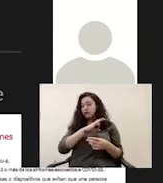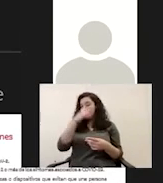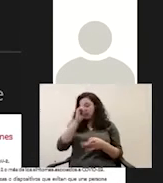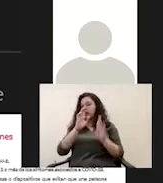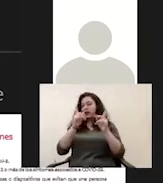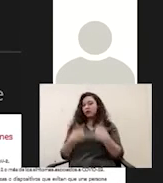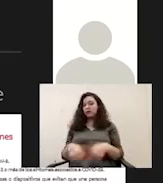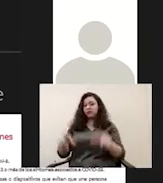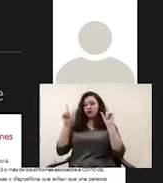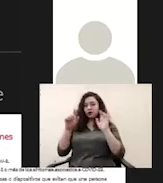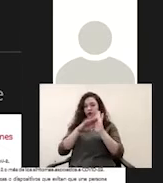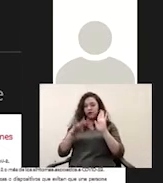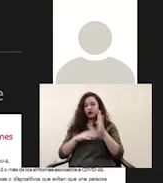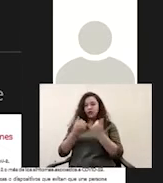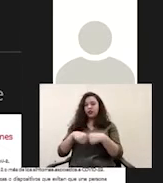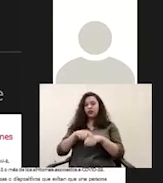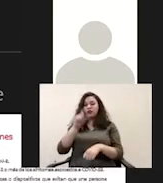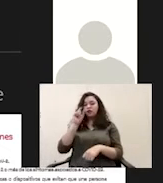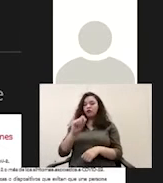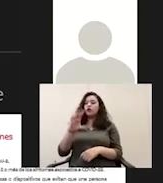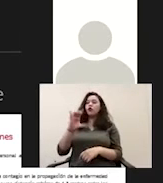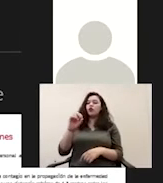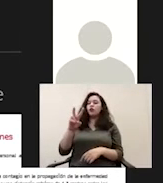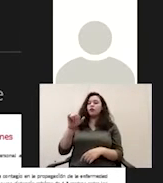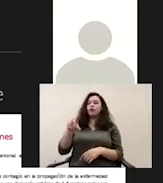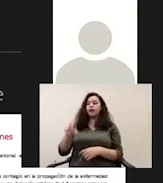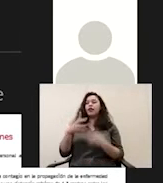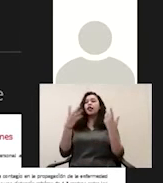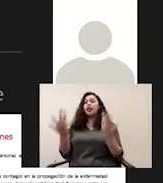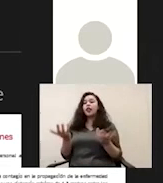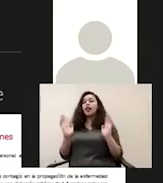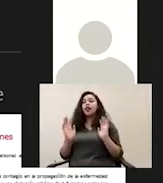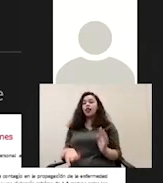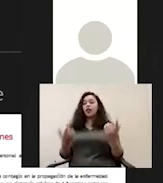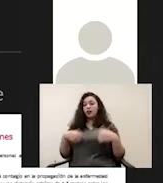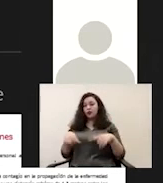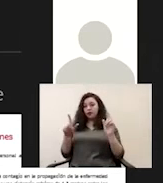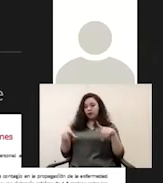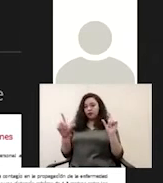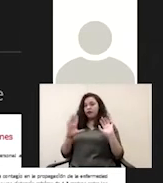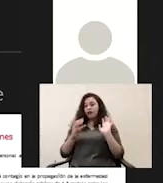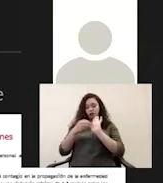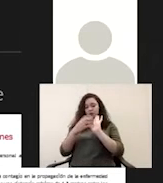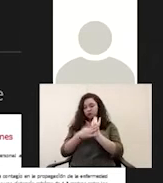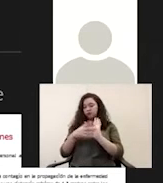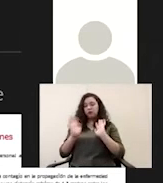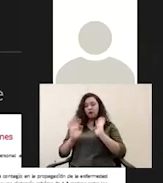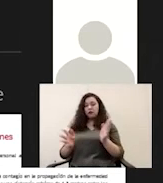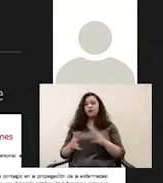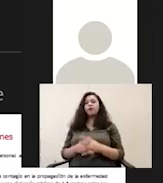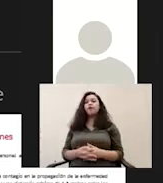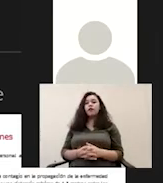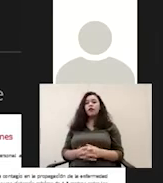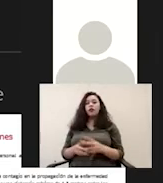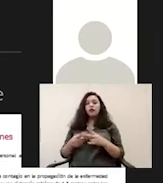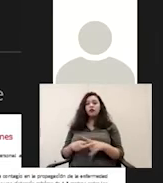de medidasanitarias.covid, ahí también ya están publicadas, en nuestra página también ya están publicadas. Y bueno, vamos a comenzar con